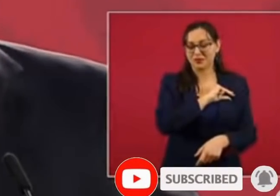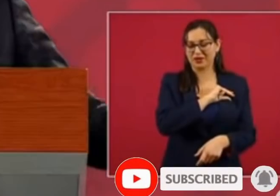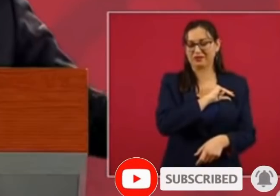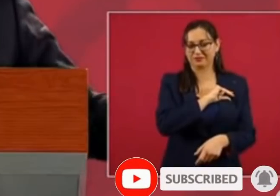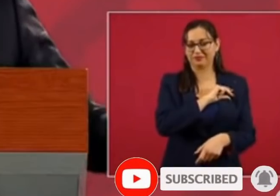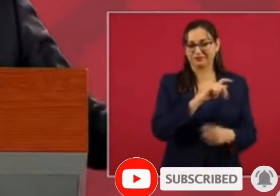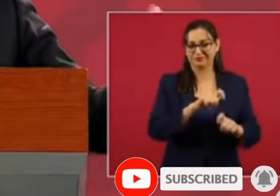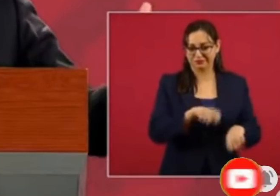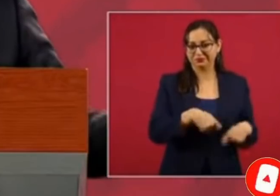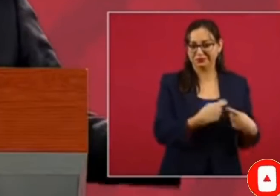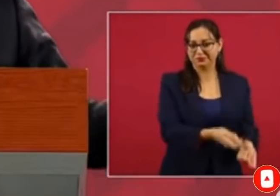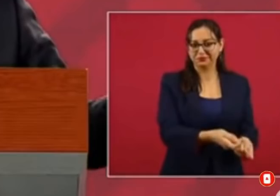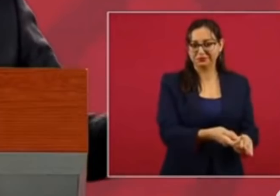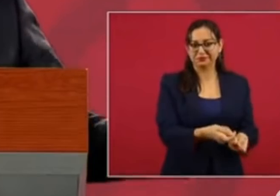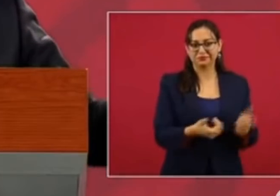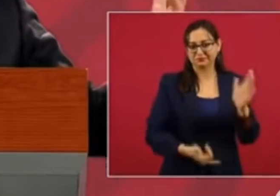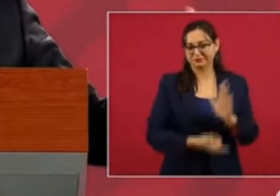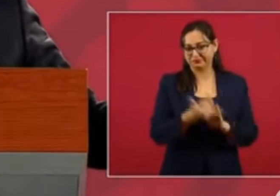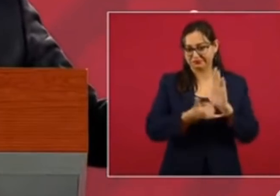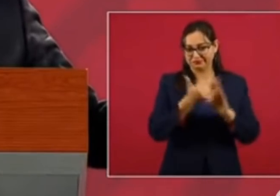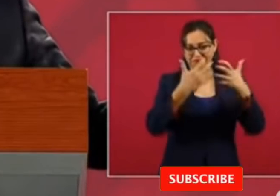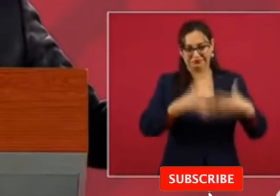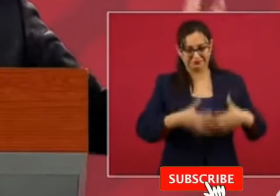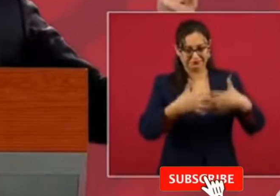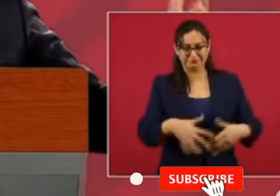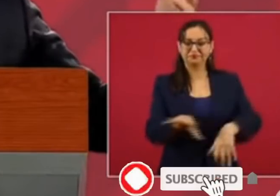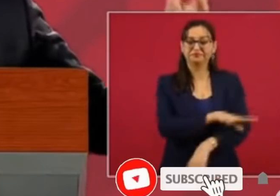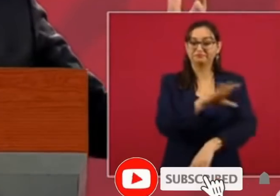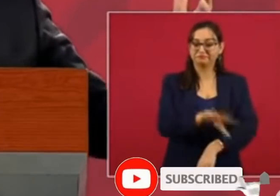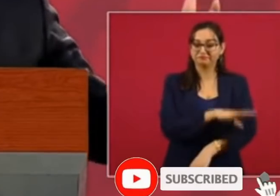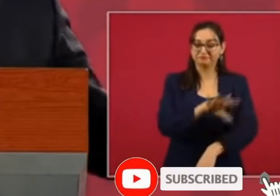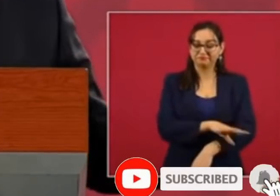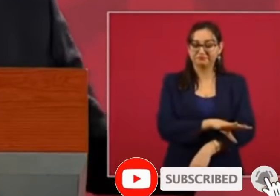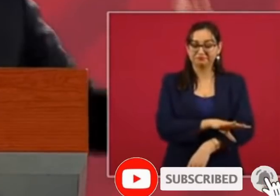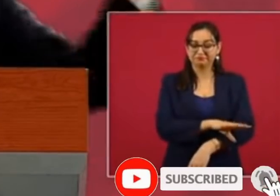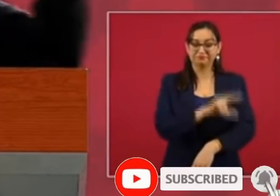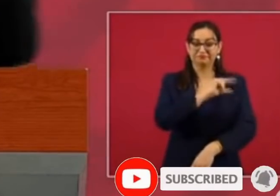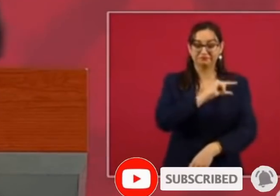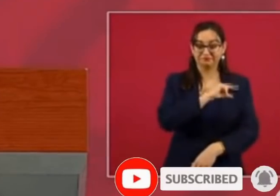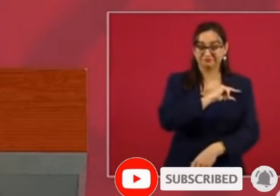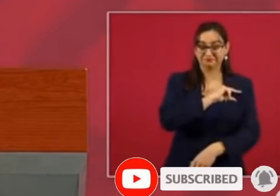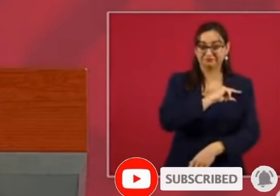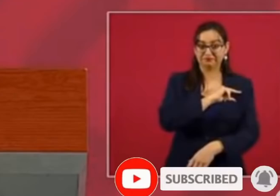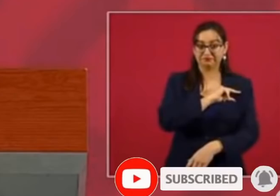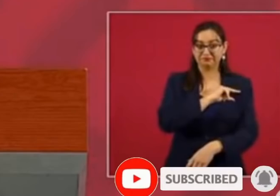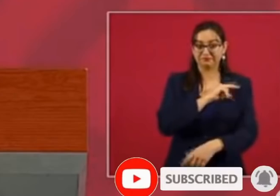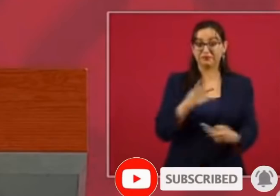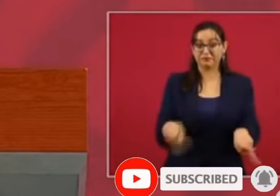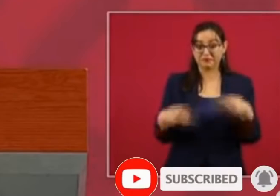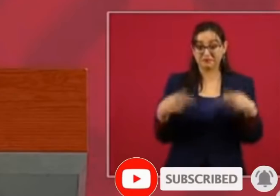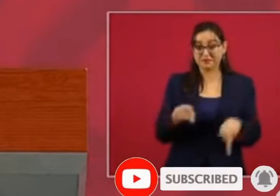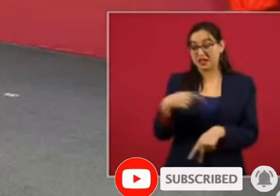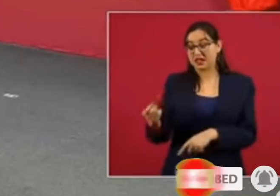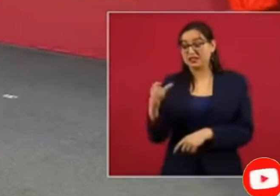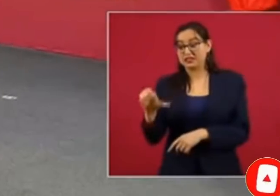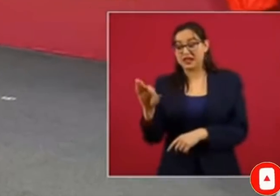para construir una planta y generar energía eléctrica y vender la energía eléctrica a la Comisión